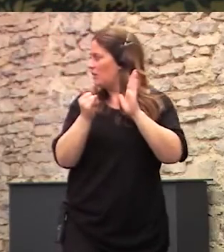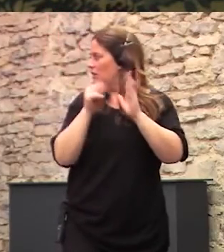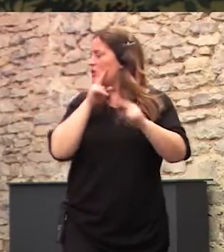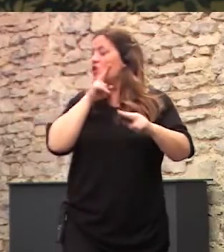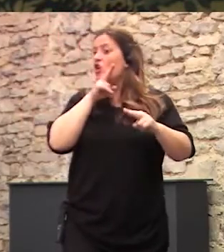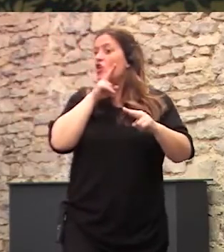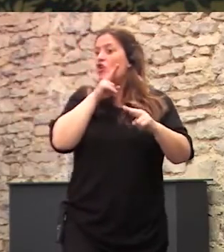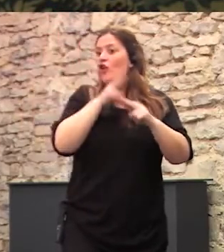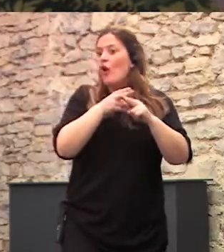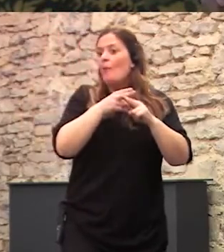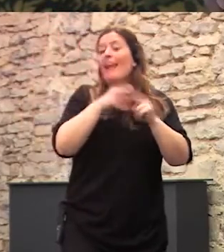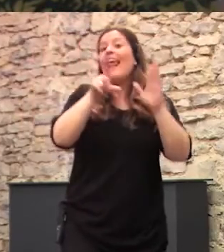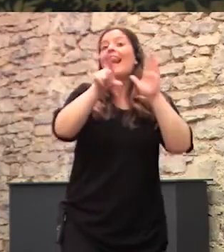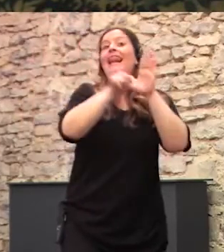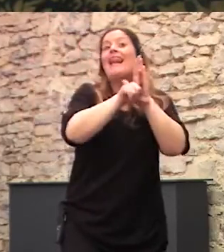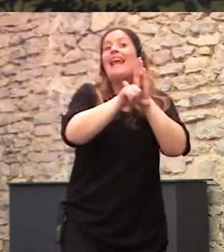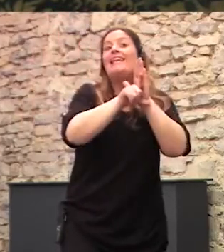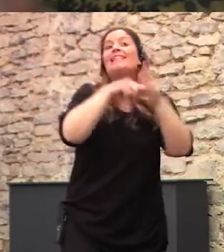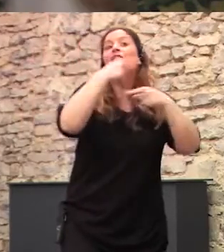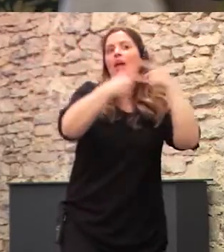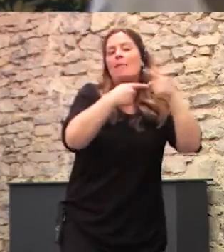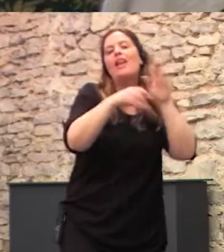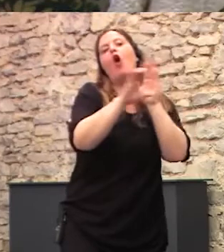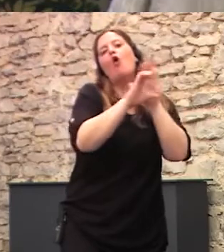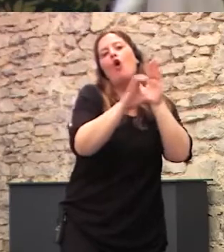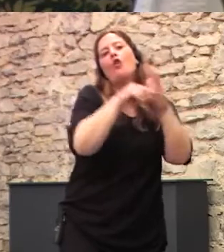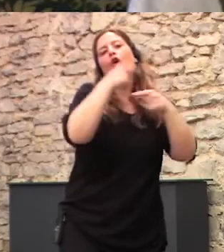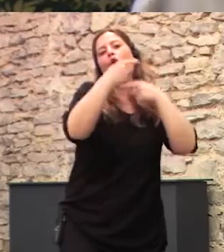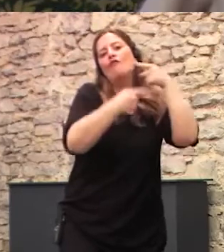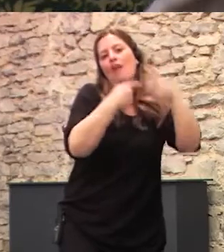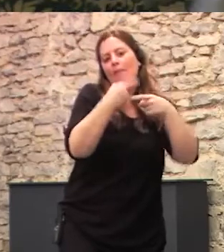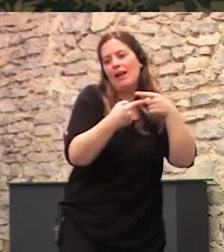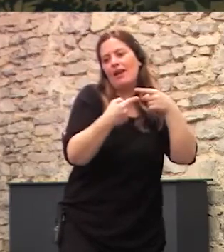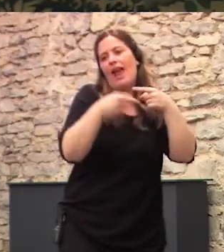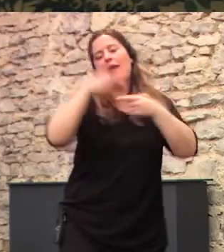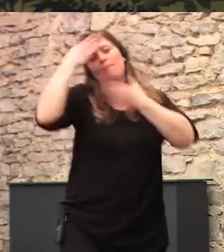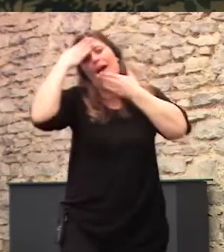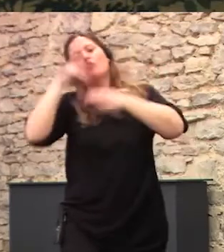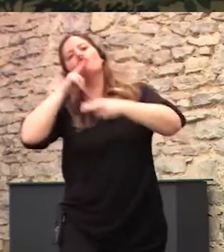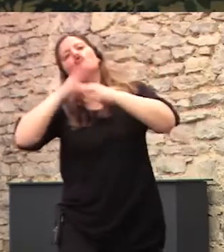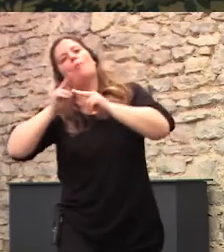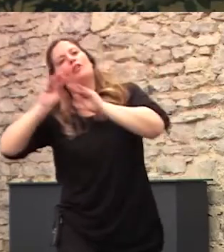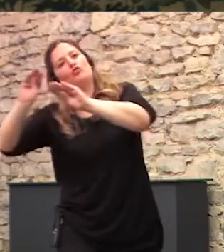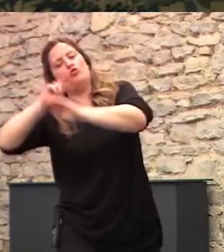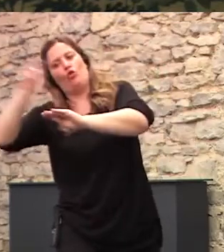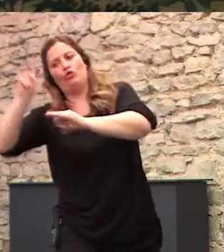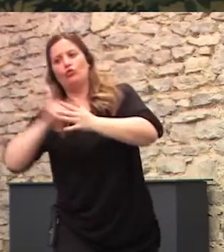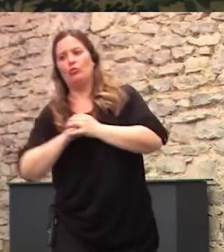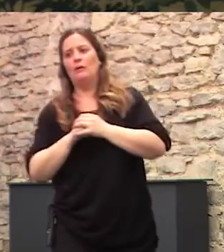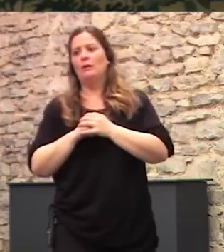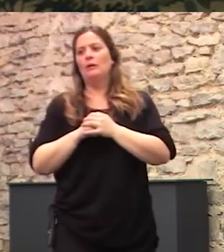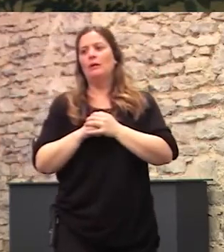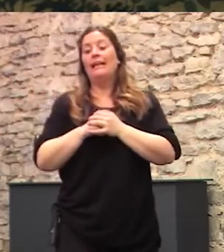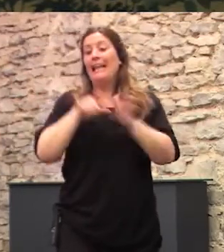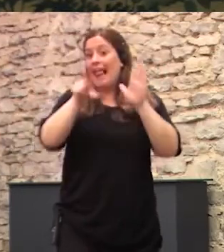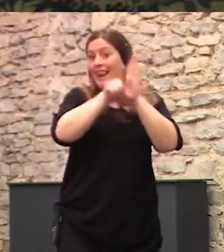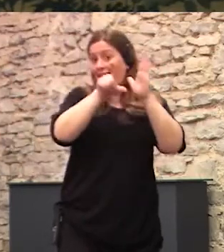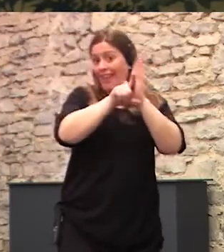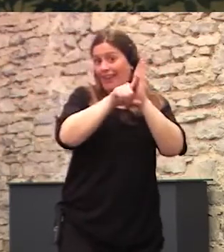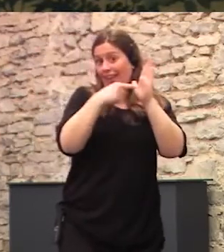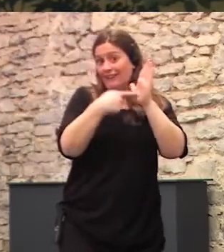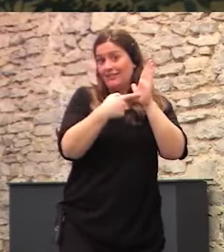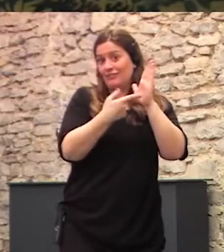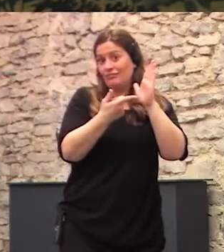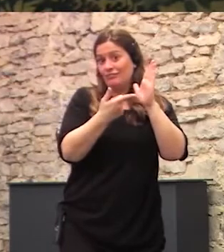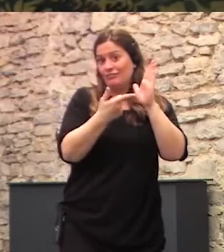bueno, leyes de familia, código de familia, mudawana en Marruecos, que son leyes